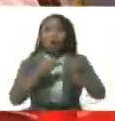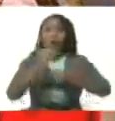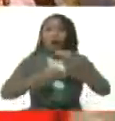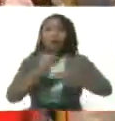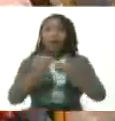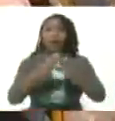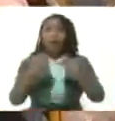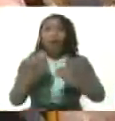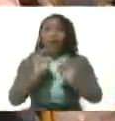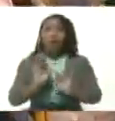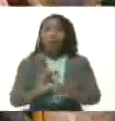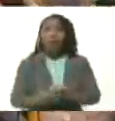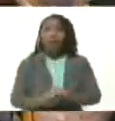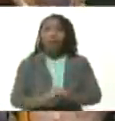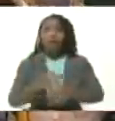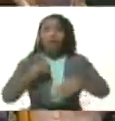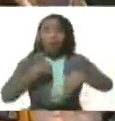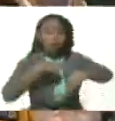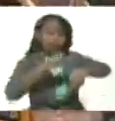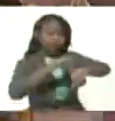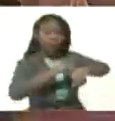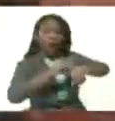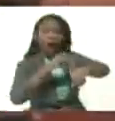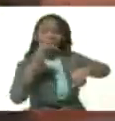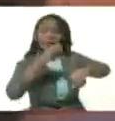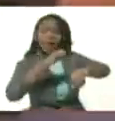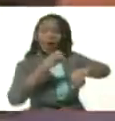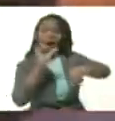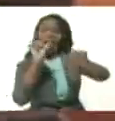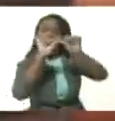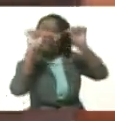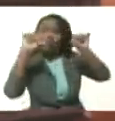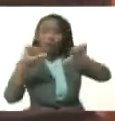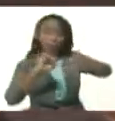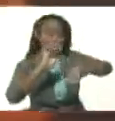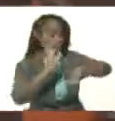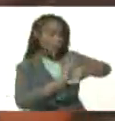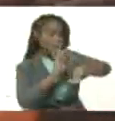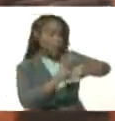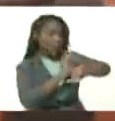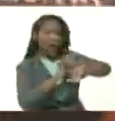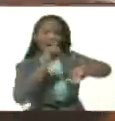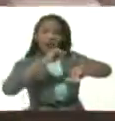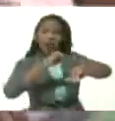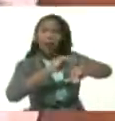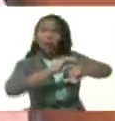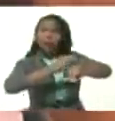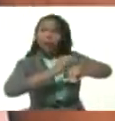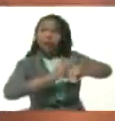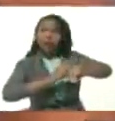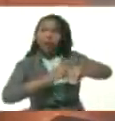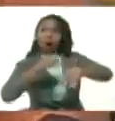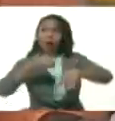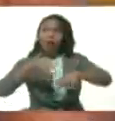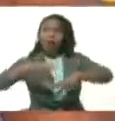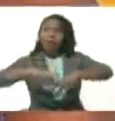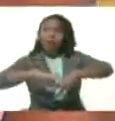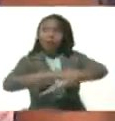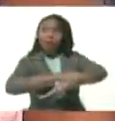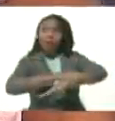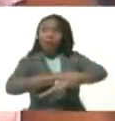Bueno, aquí nosotros ingresamos al sistema con un login que tenemos